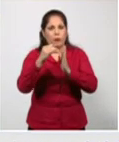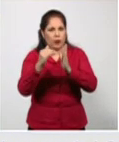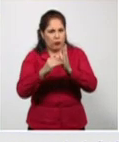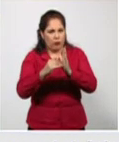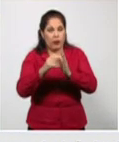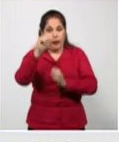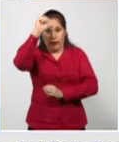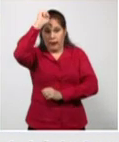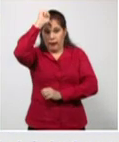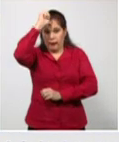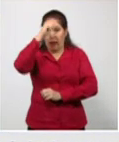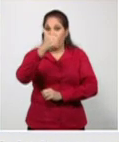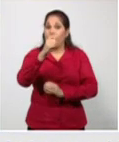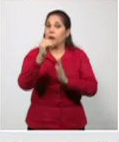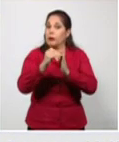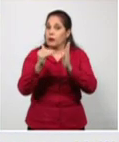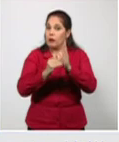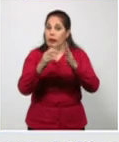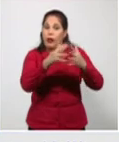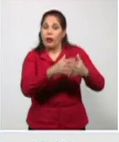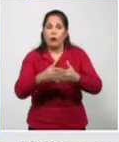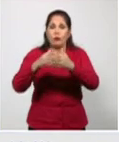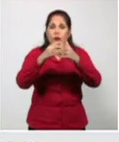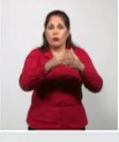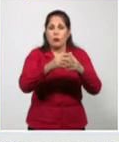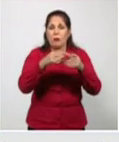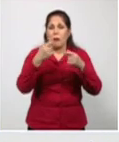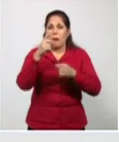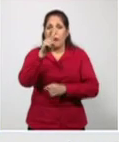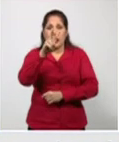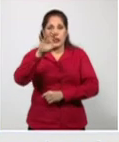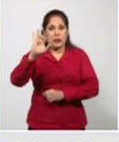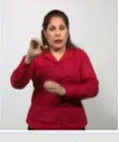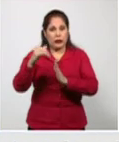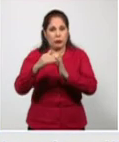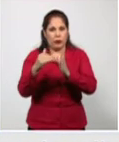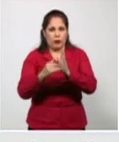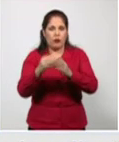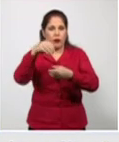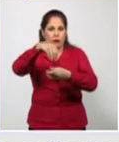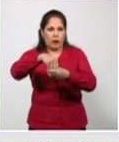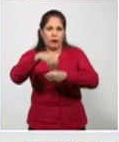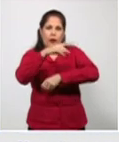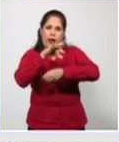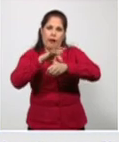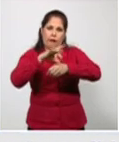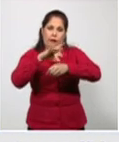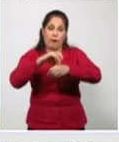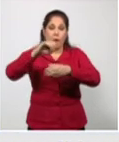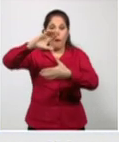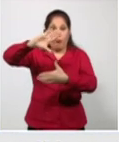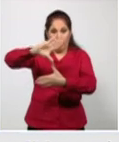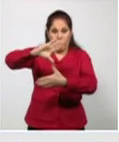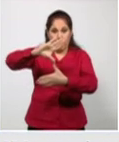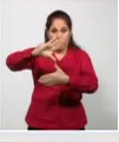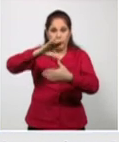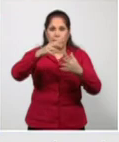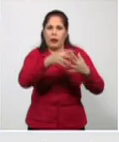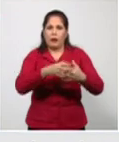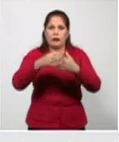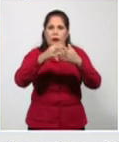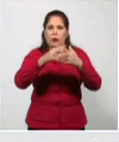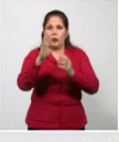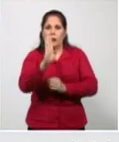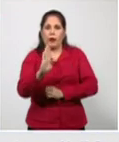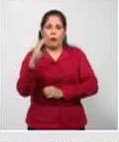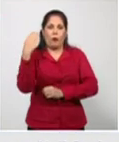con más de 10 y Estados Unidos con más de 27 millones. Y en las Américas, Estados Unidos, Brasil, Colombia,